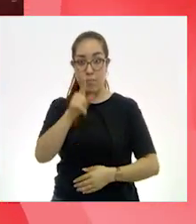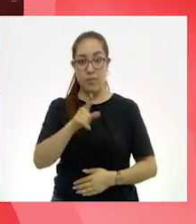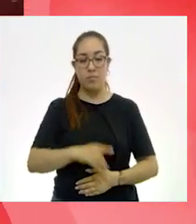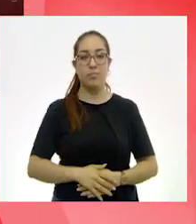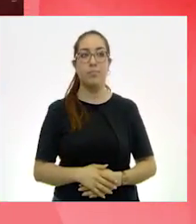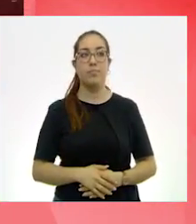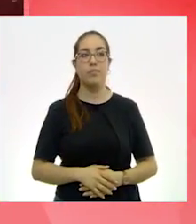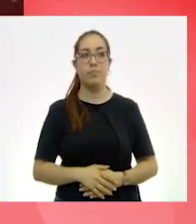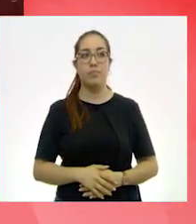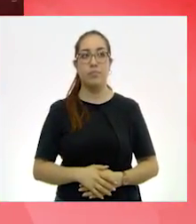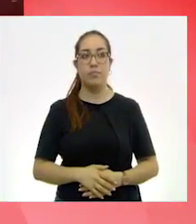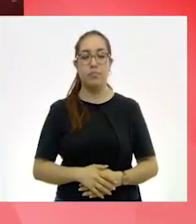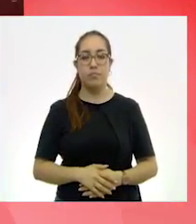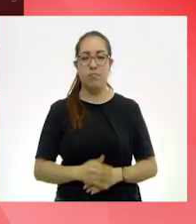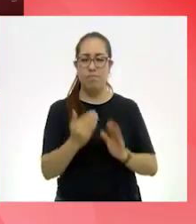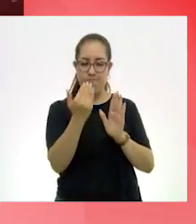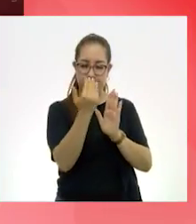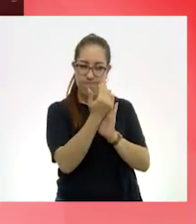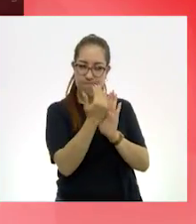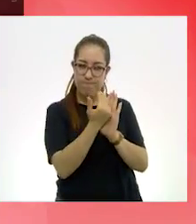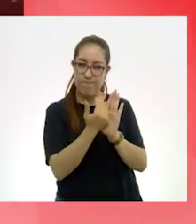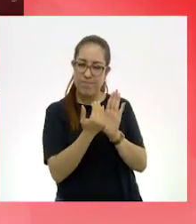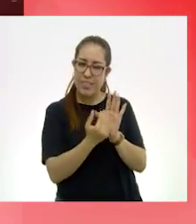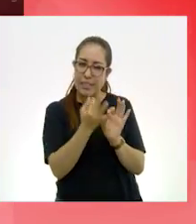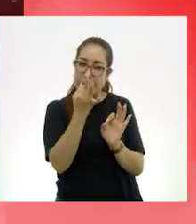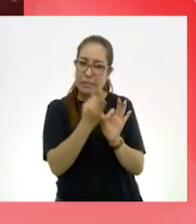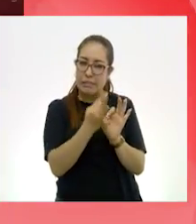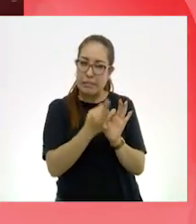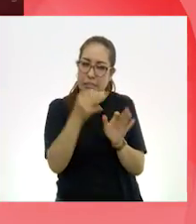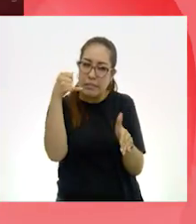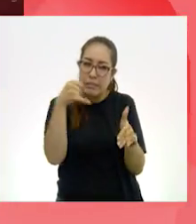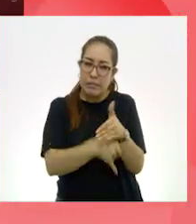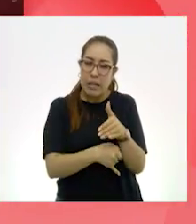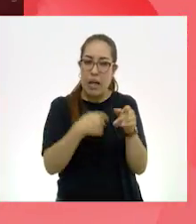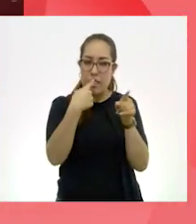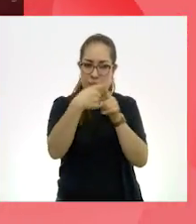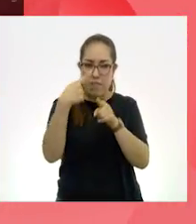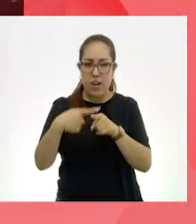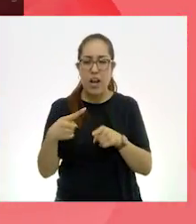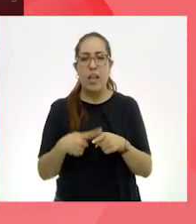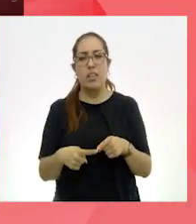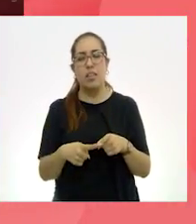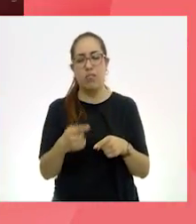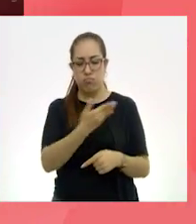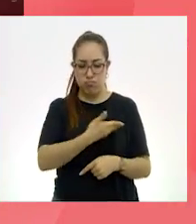el tipificar perfectamente la función del Poder Legislativo y del Ejecutivo,